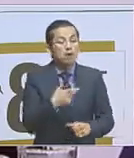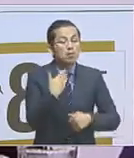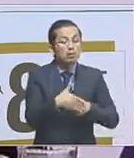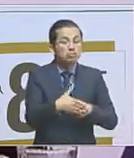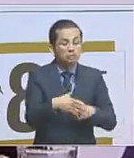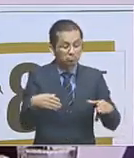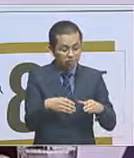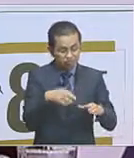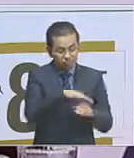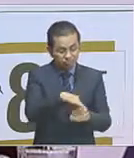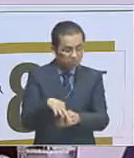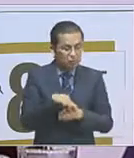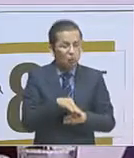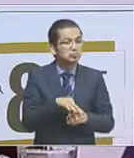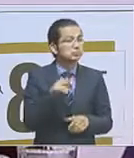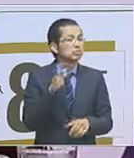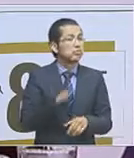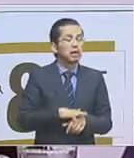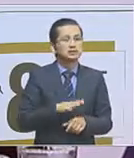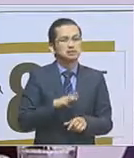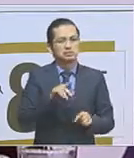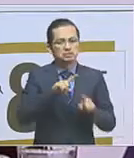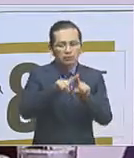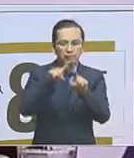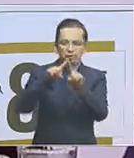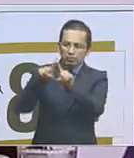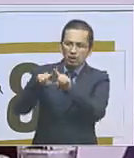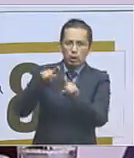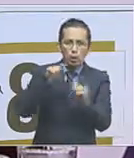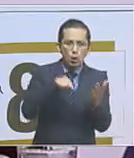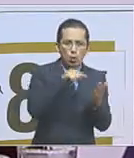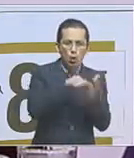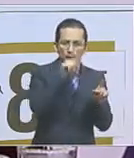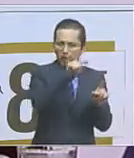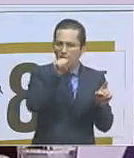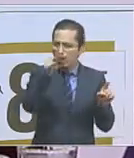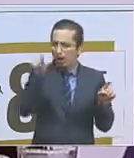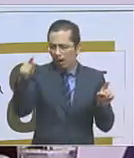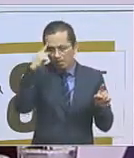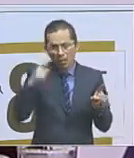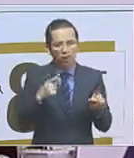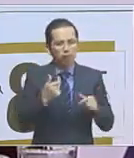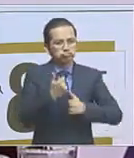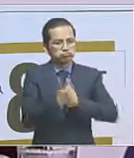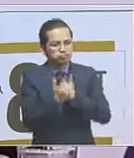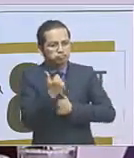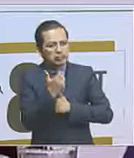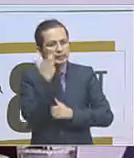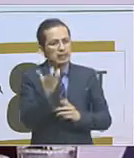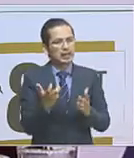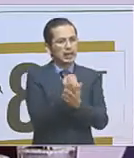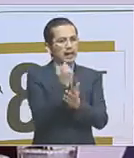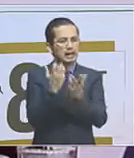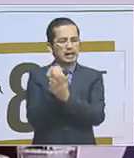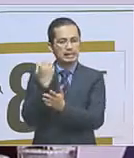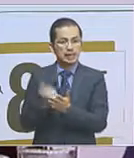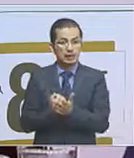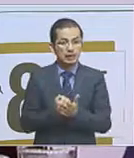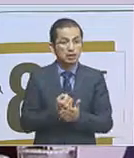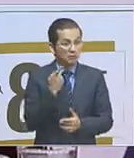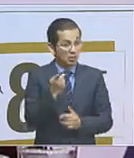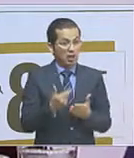posiciones de poder se encuentran en competencia utilizando y más variada